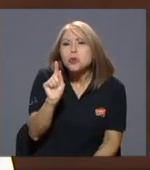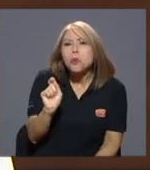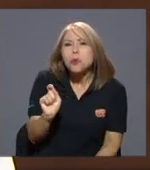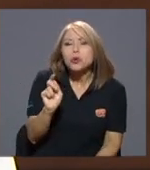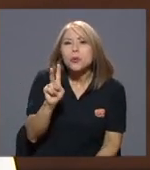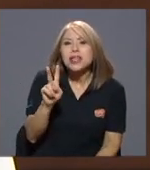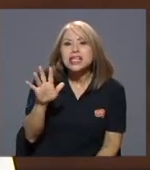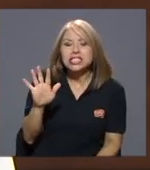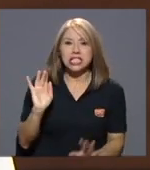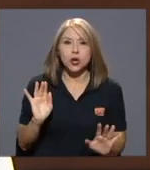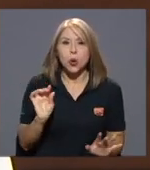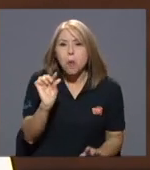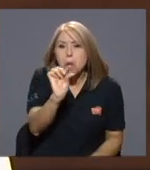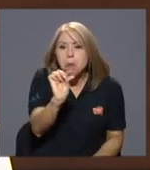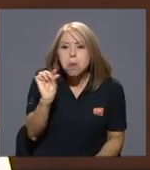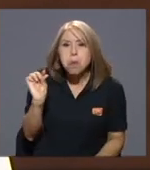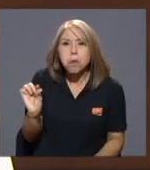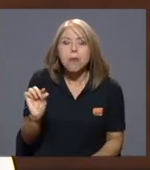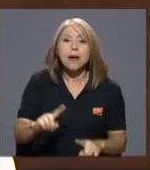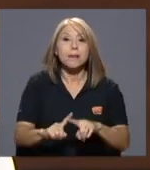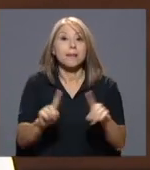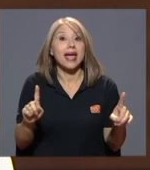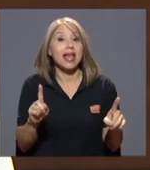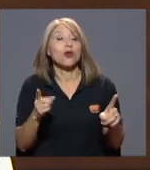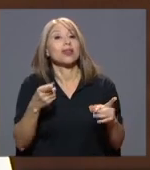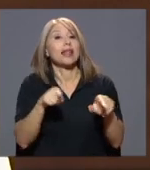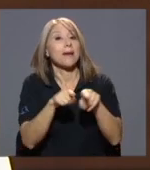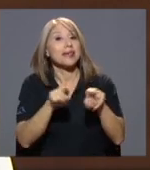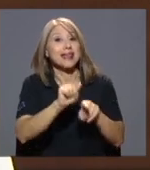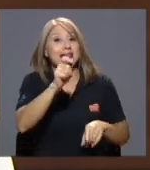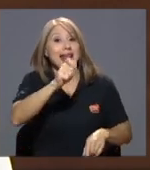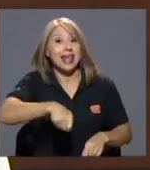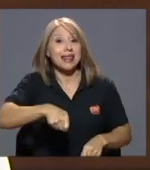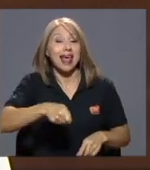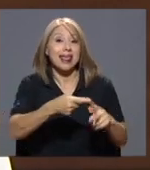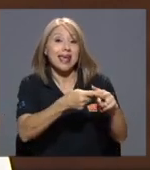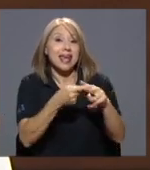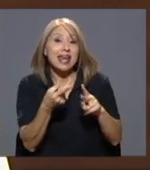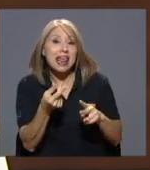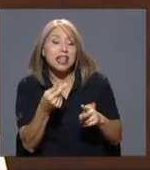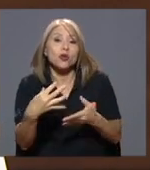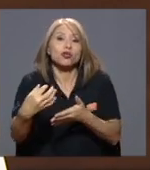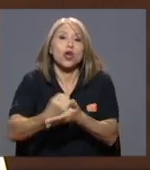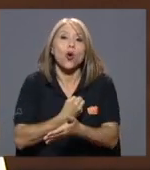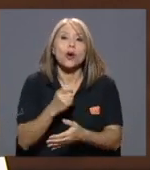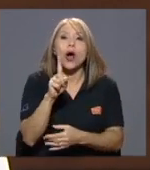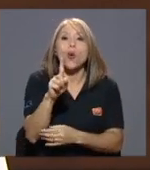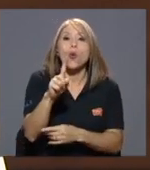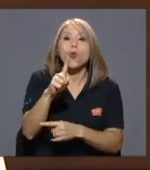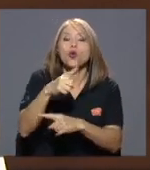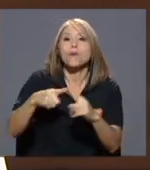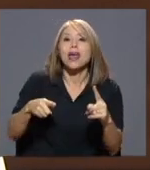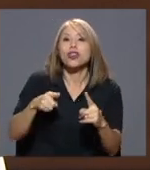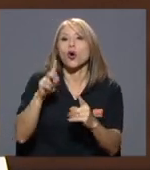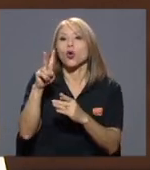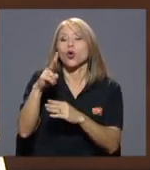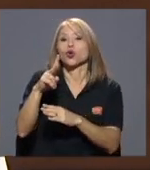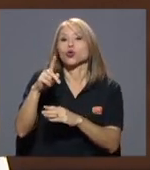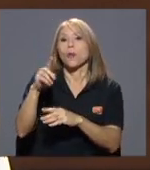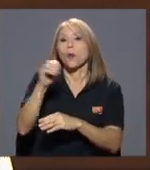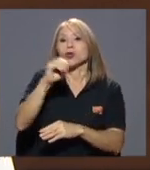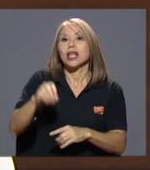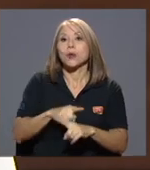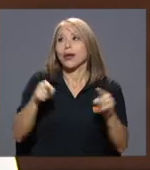Y si es crédito, como es dinero de los bancos, pues se puede cobrar, digamos, un 1,5, un 2%. Pero aquí es un 5,33, es muy